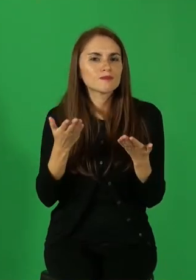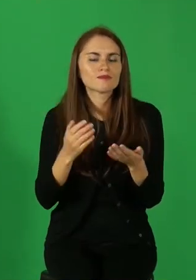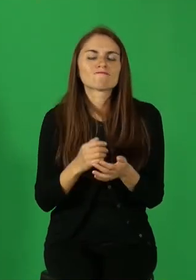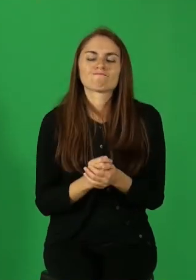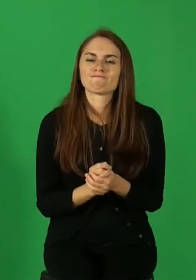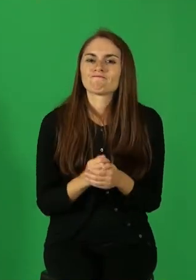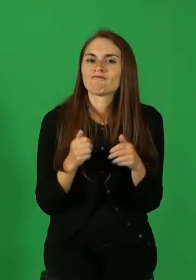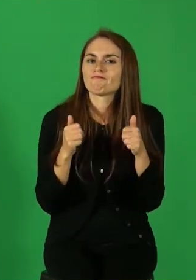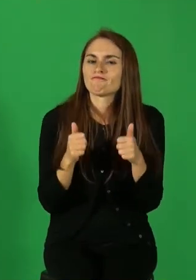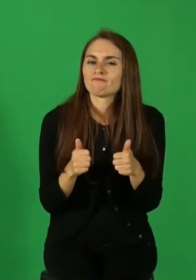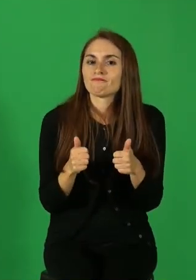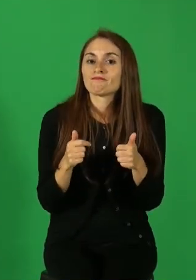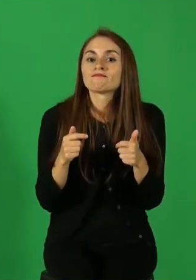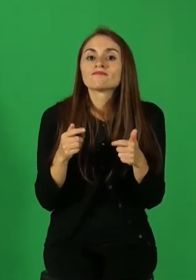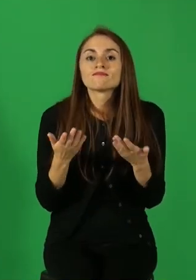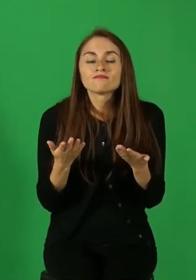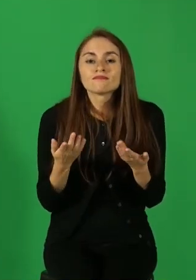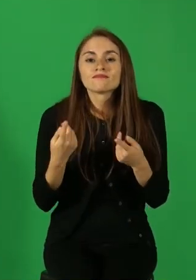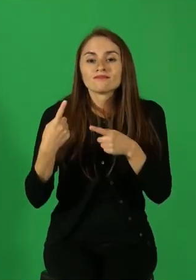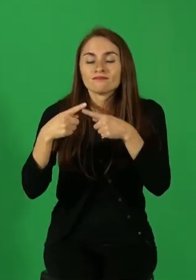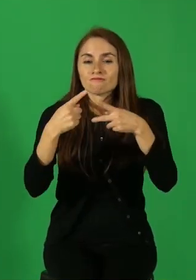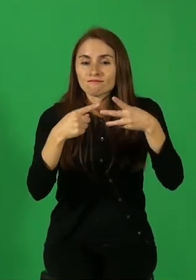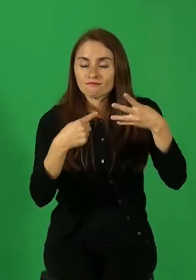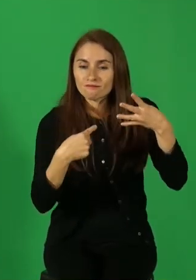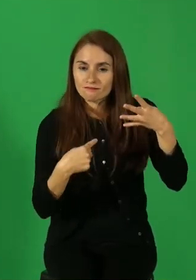Bien, ¿no es cierto? Vimos los elementos